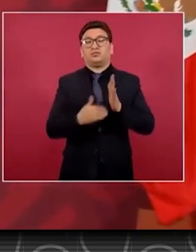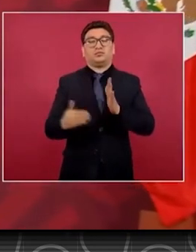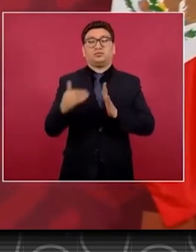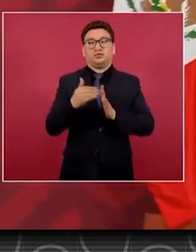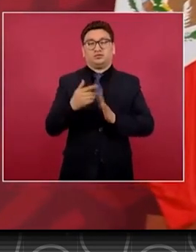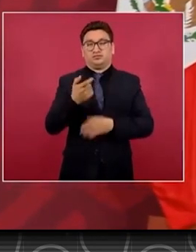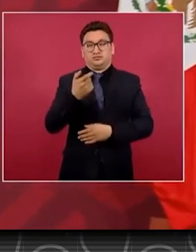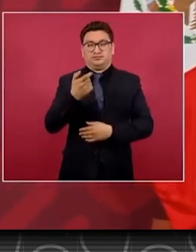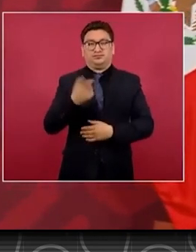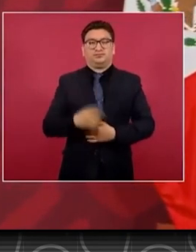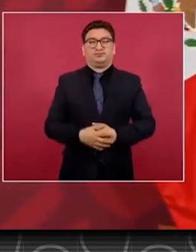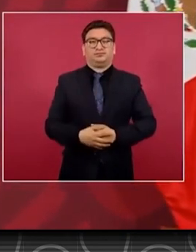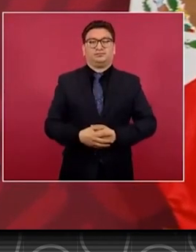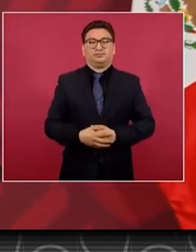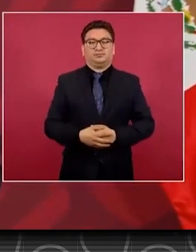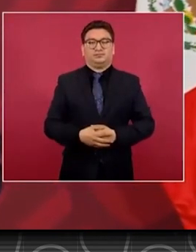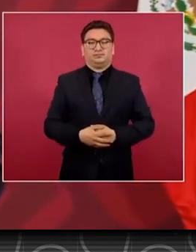pesos